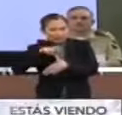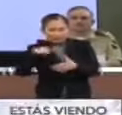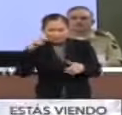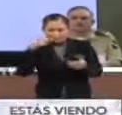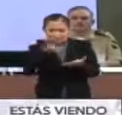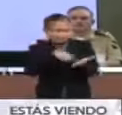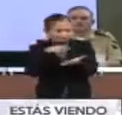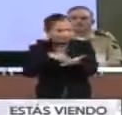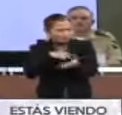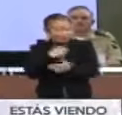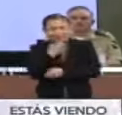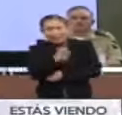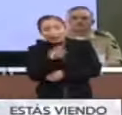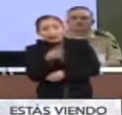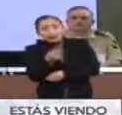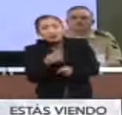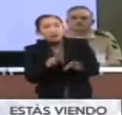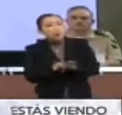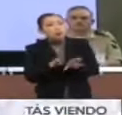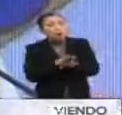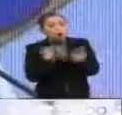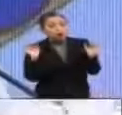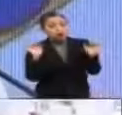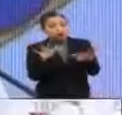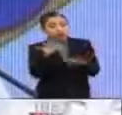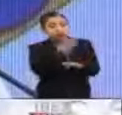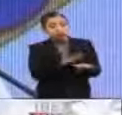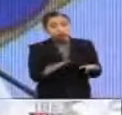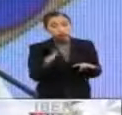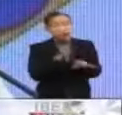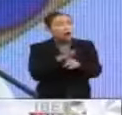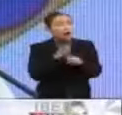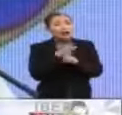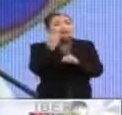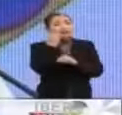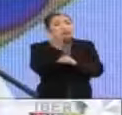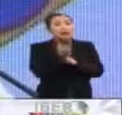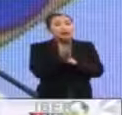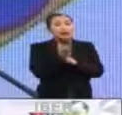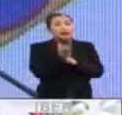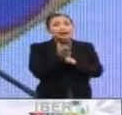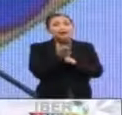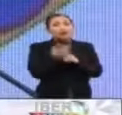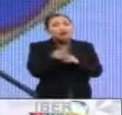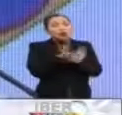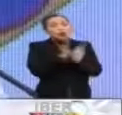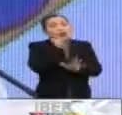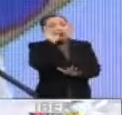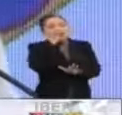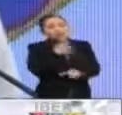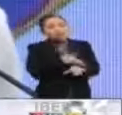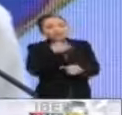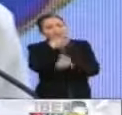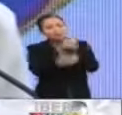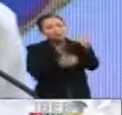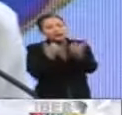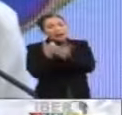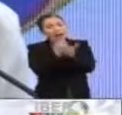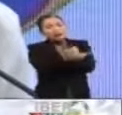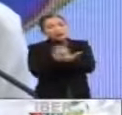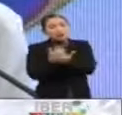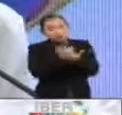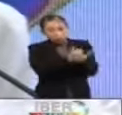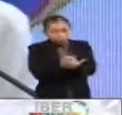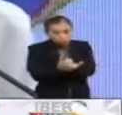Entonces se trató de un evento en donde lo que se están buscando es cómo encontrar los procedimientos de